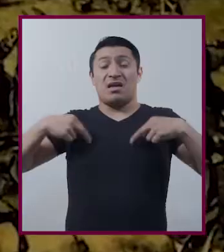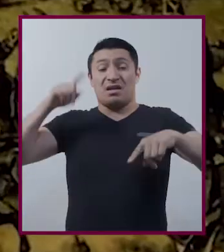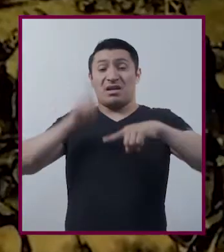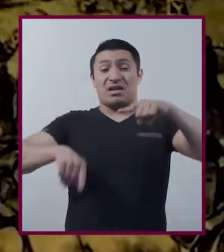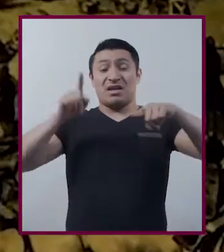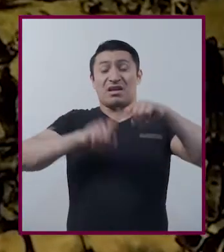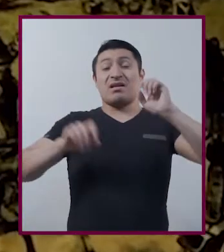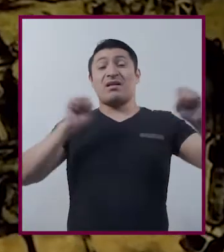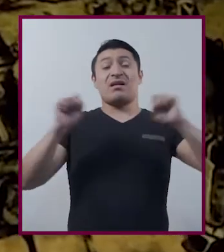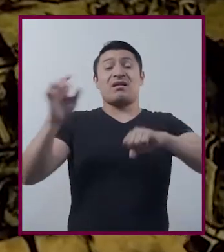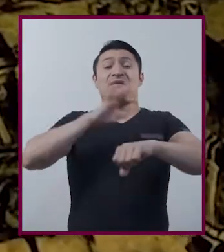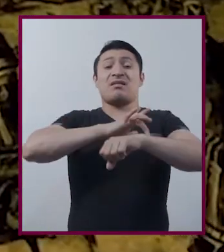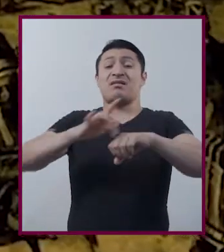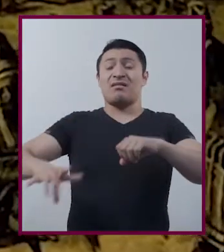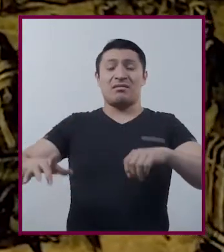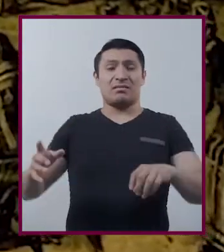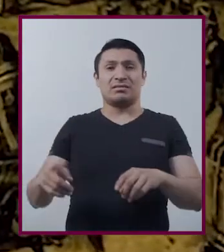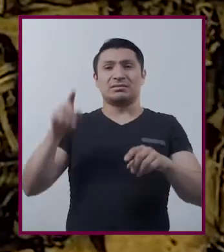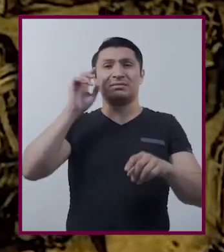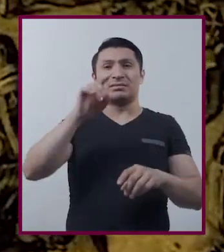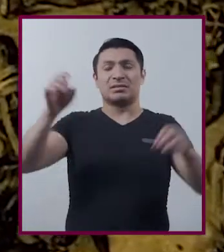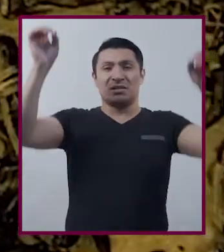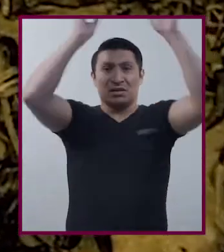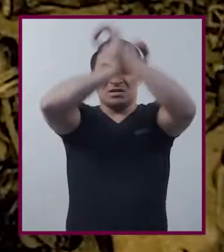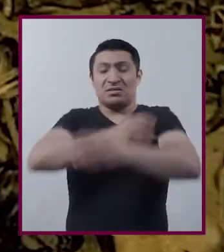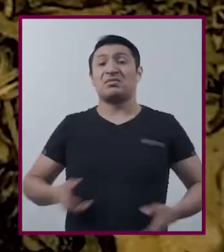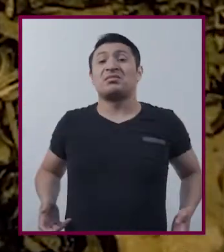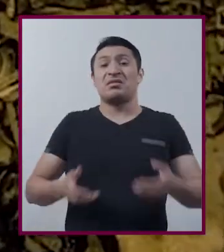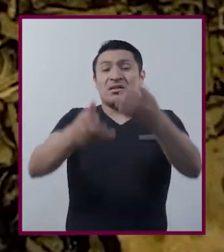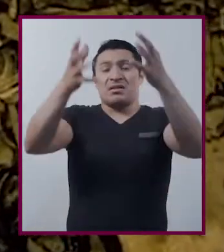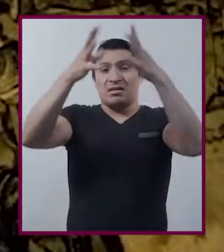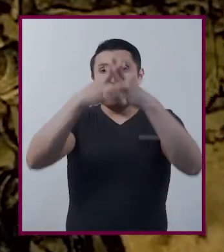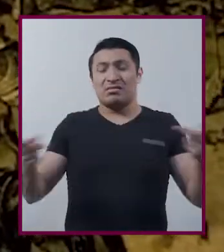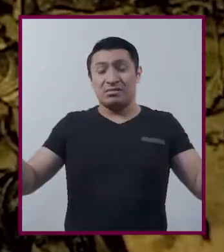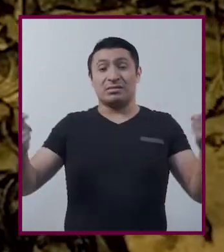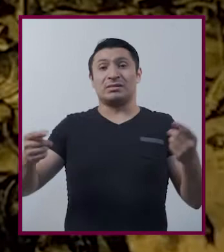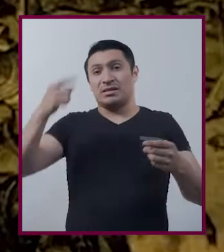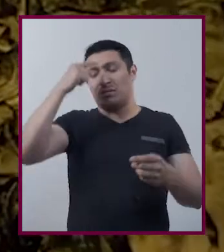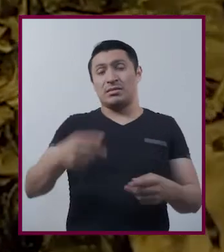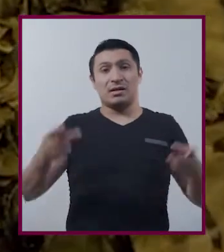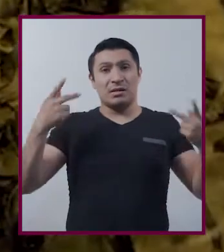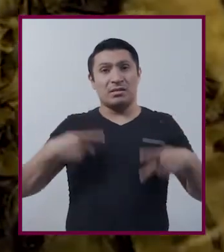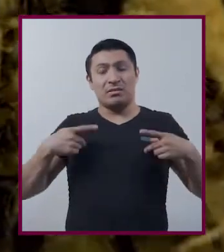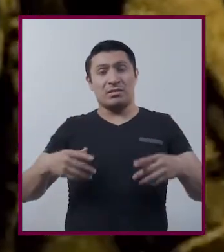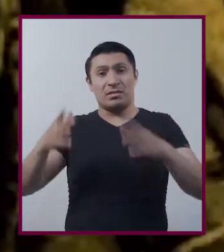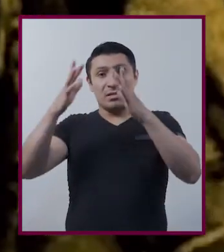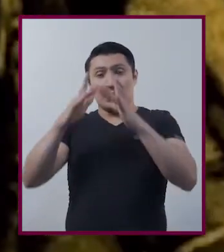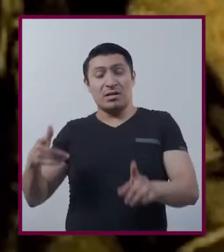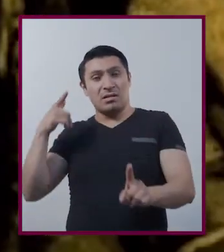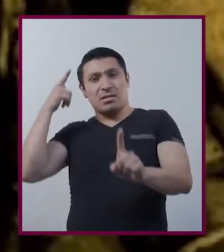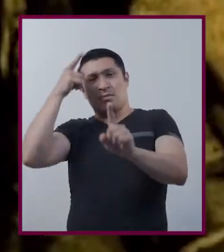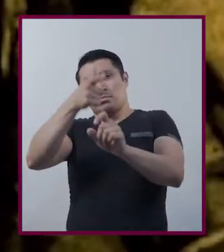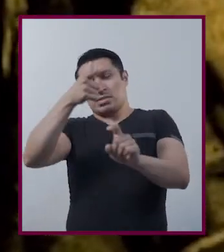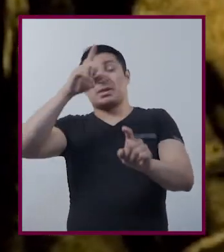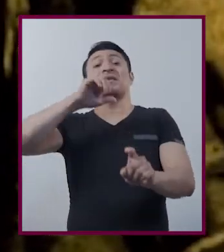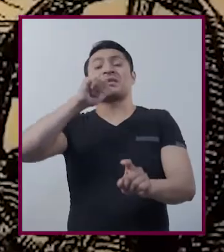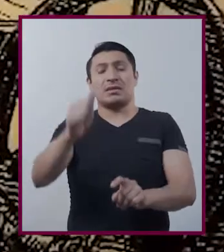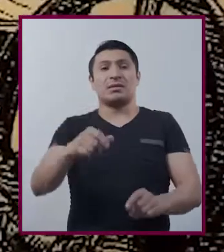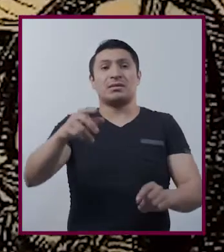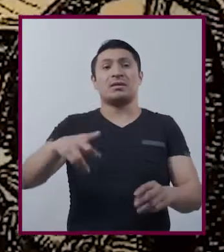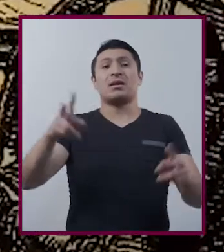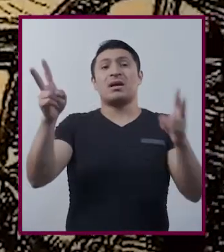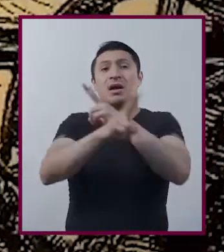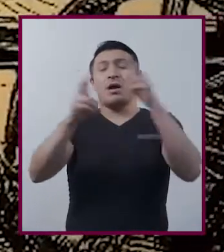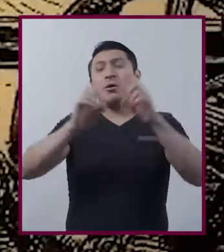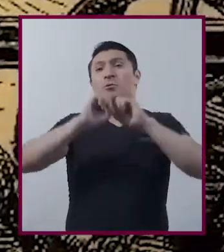desvistieron mientras huían, corrían, desaparecían en la oscuridad para que los franceses no los pescaran con los uniformes puestos,